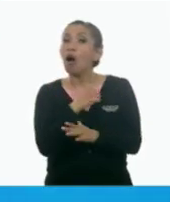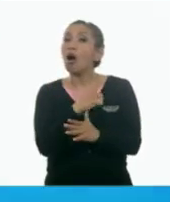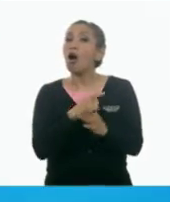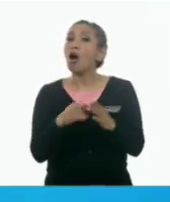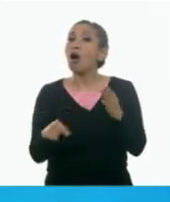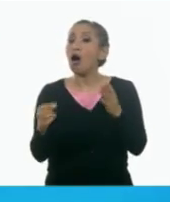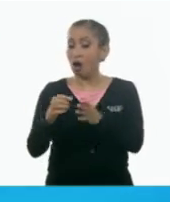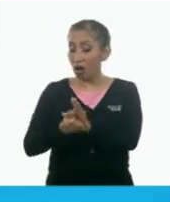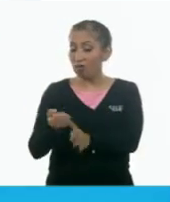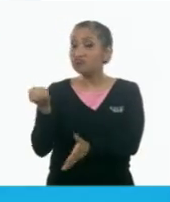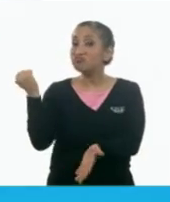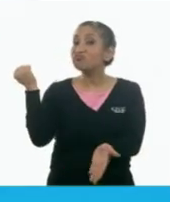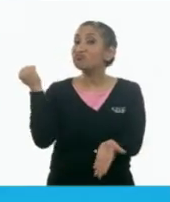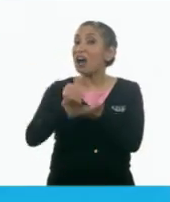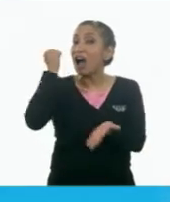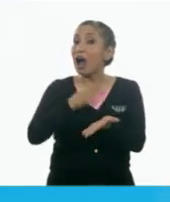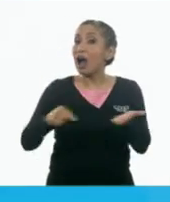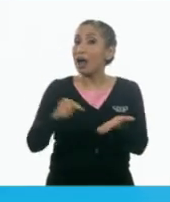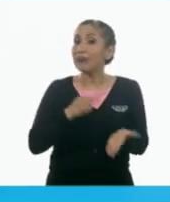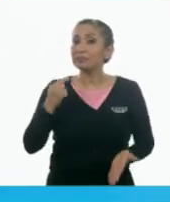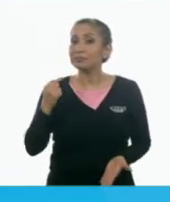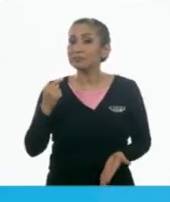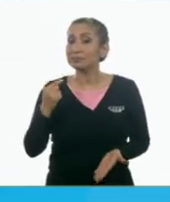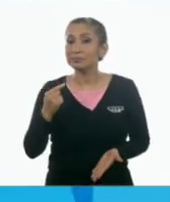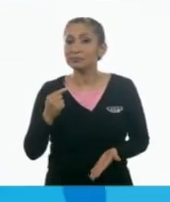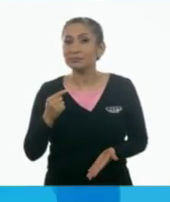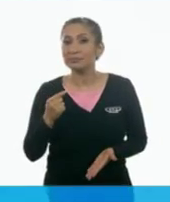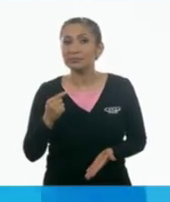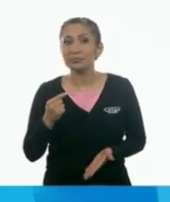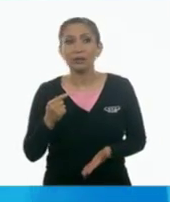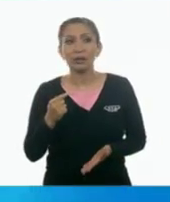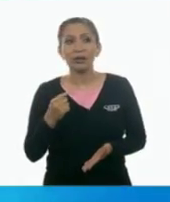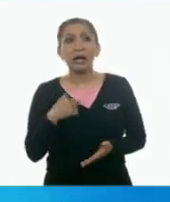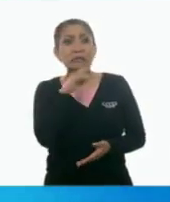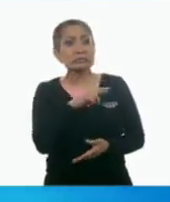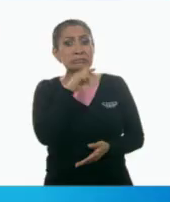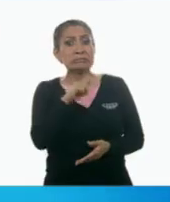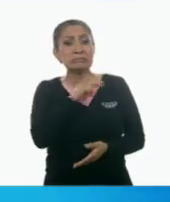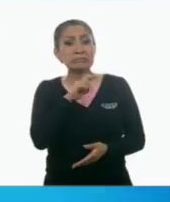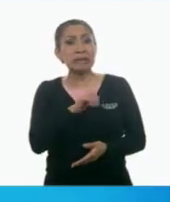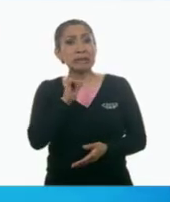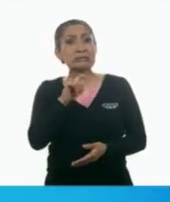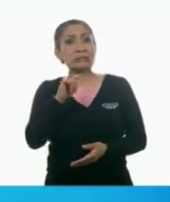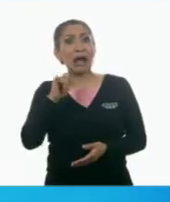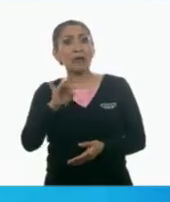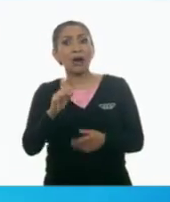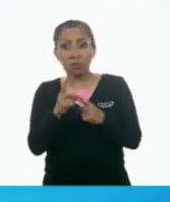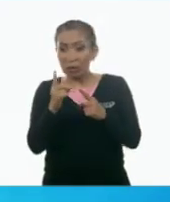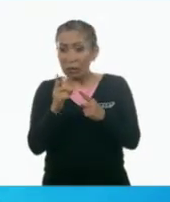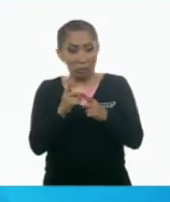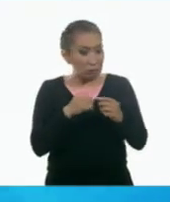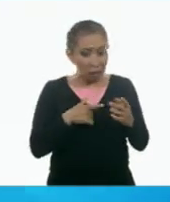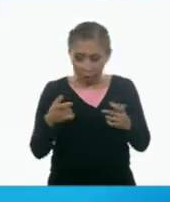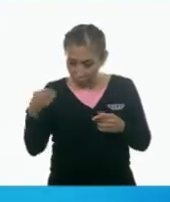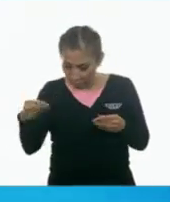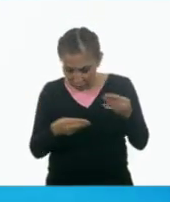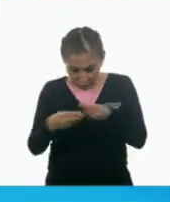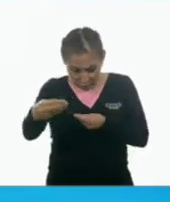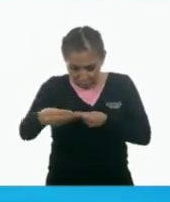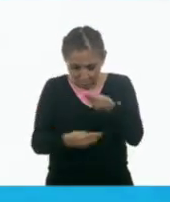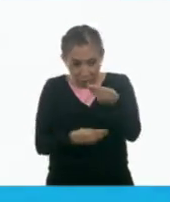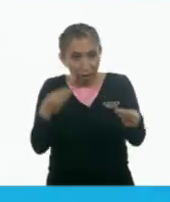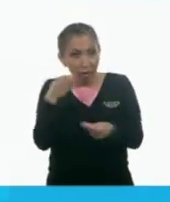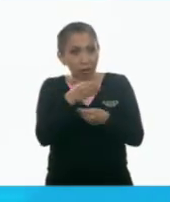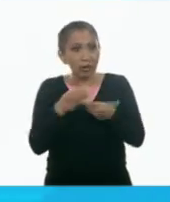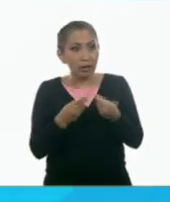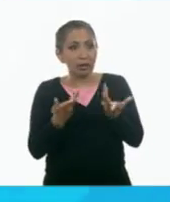para cancelar sus credenciales? Y apúrate, Staff. ¿Por dónde vamos a empezar? ¿Por aquí? ¿Por acá?